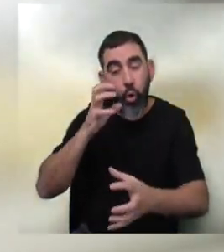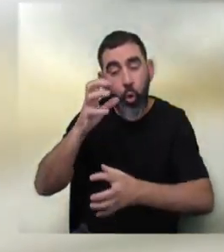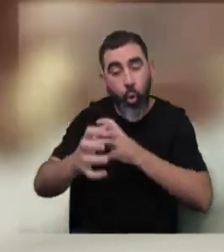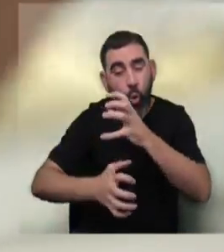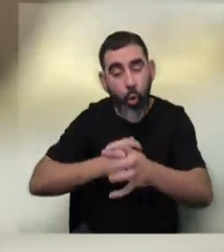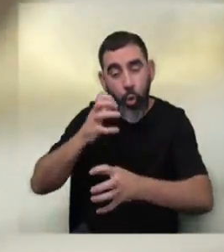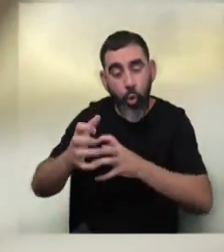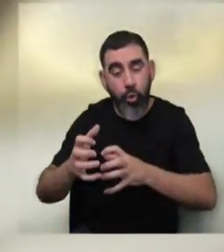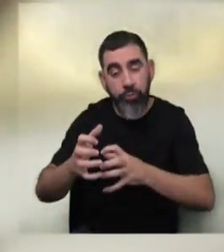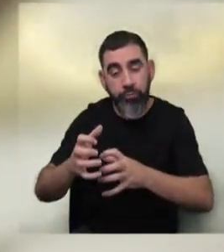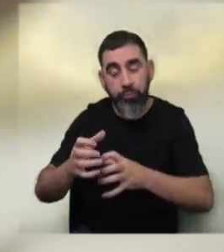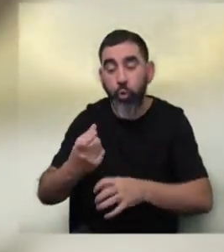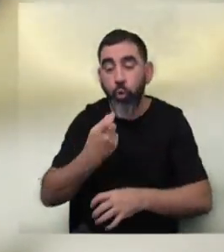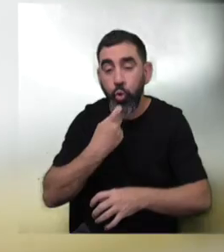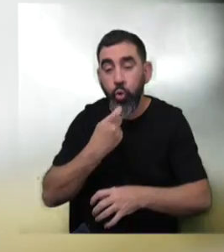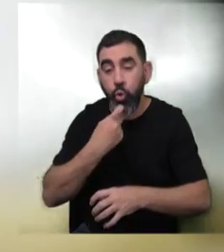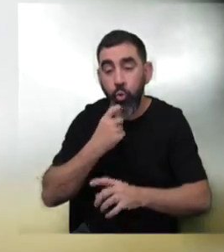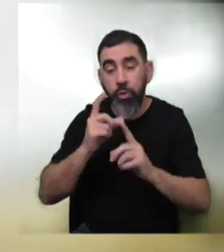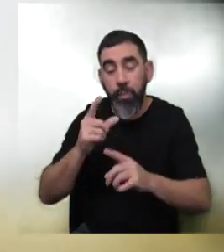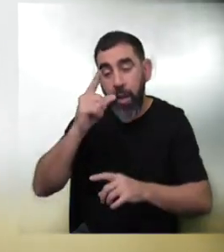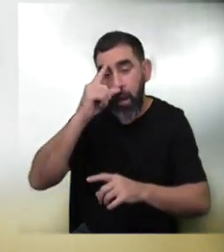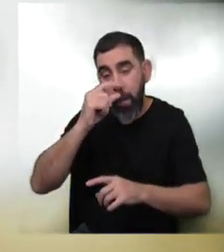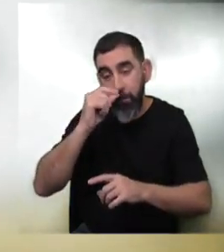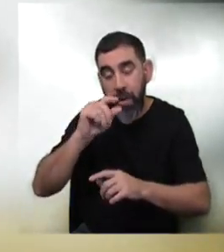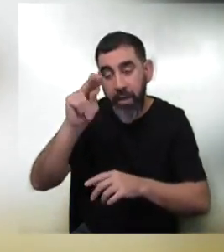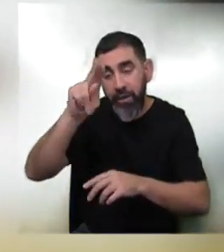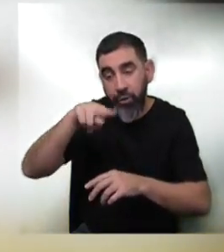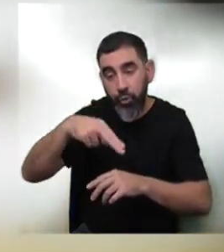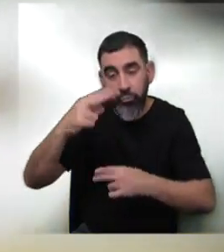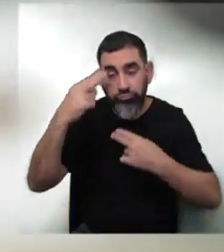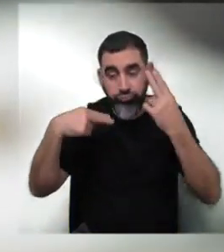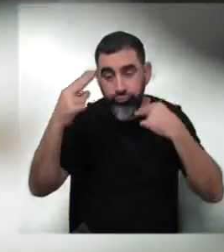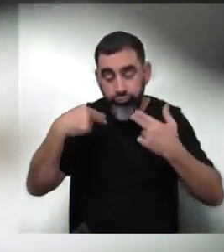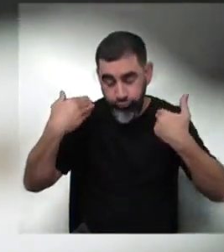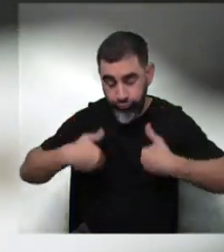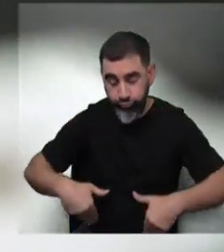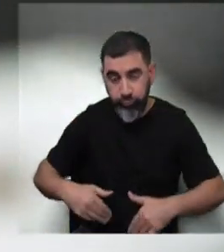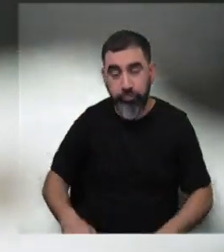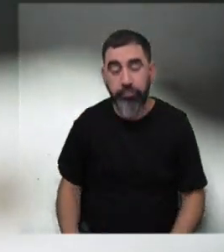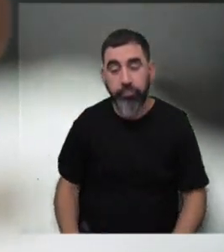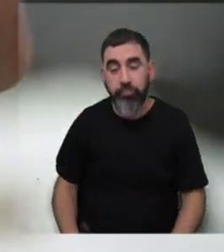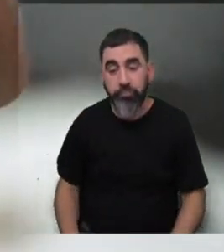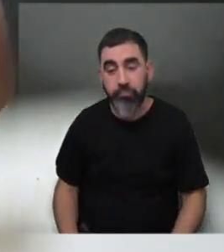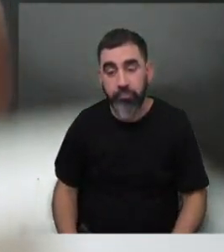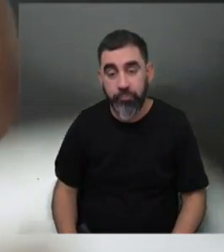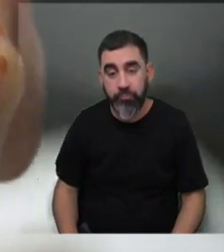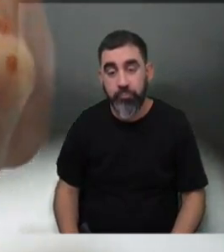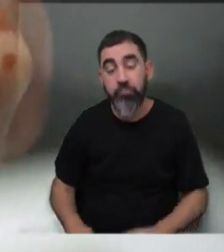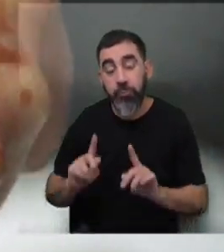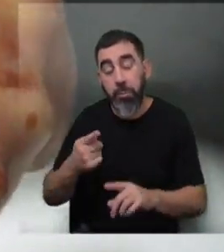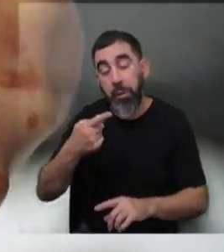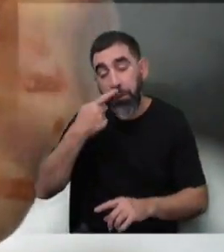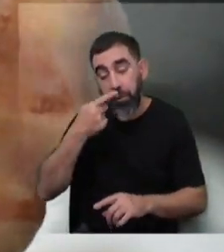tanto colorantes rojos como amarillos, para pintarse el cuerpo. Y bueno, y eso es otra de las cosas interesantes